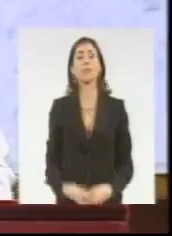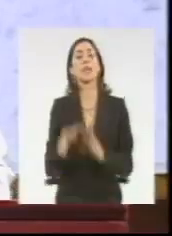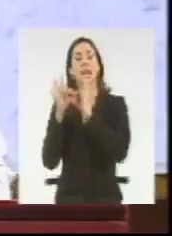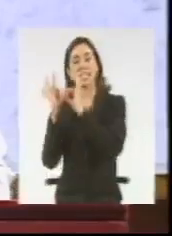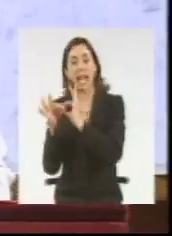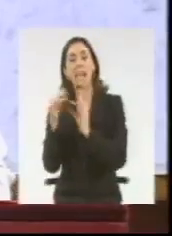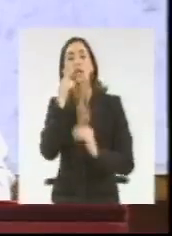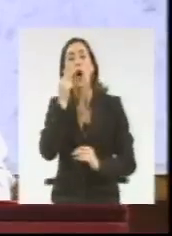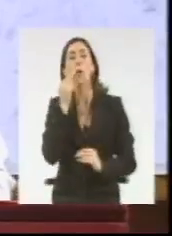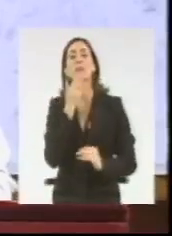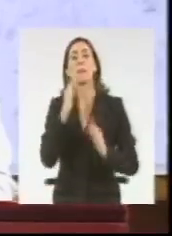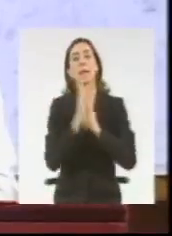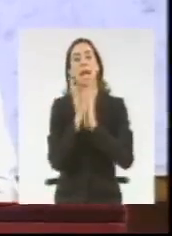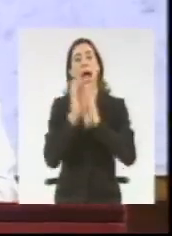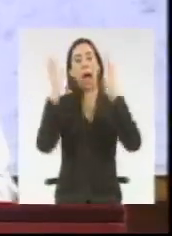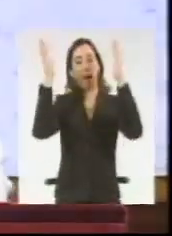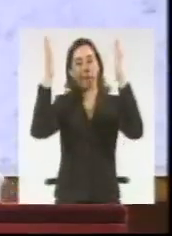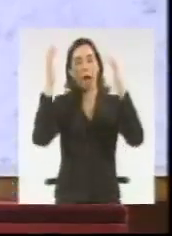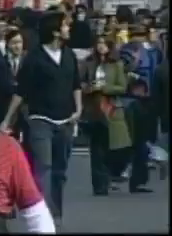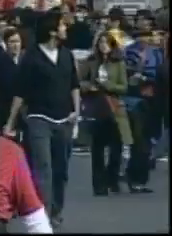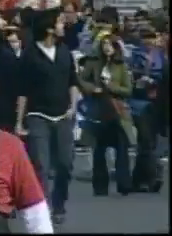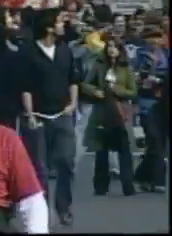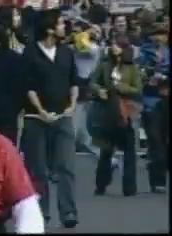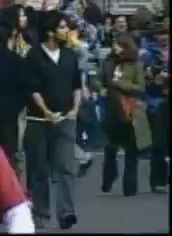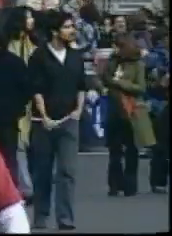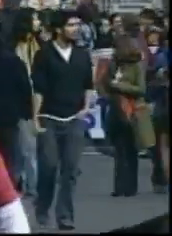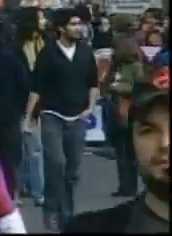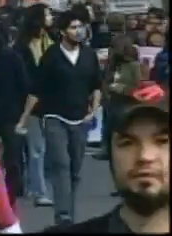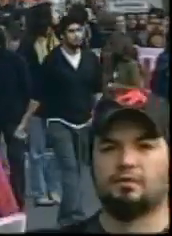Gracias por los hombres que también aplaudieron.